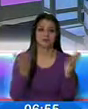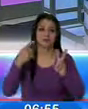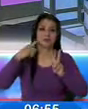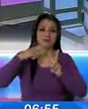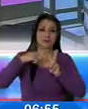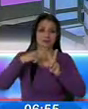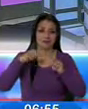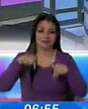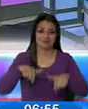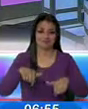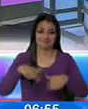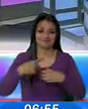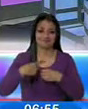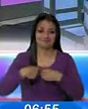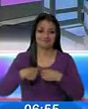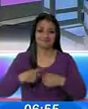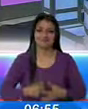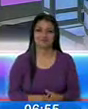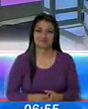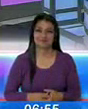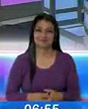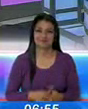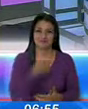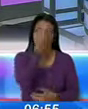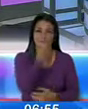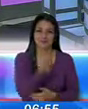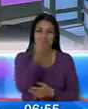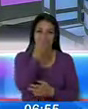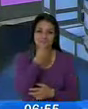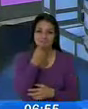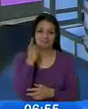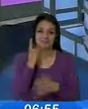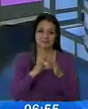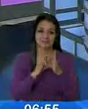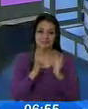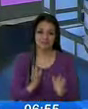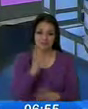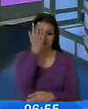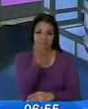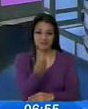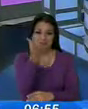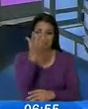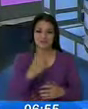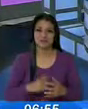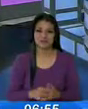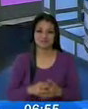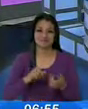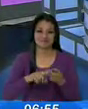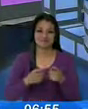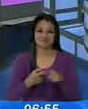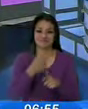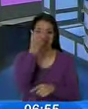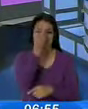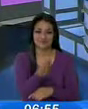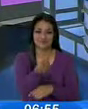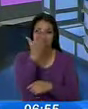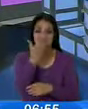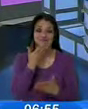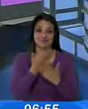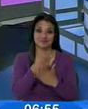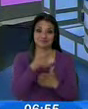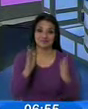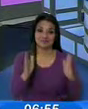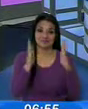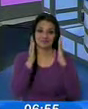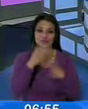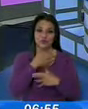la señal de nuestro canal. Eli querida y Dianita, buenos días. Robert y Anita, amigos televidentes, qué gusto poderlos acompañar en este día